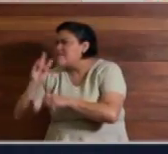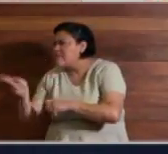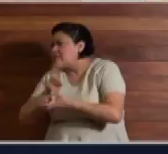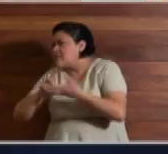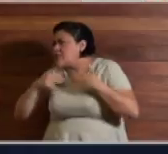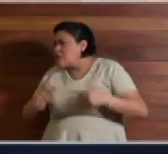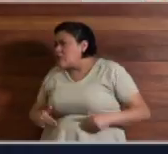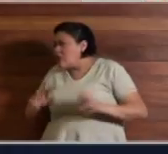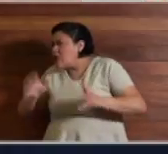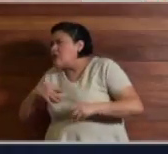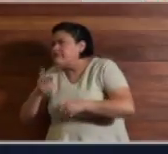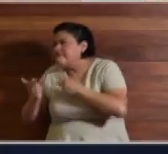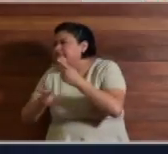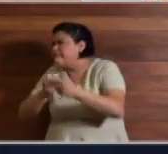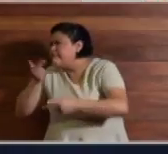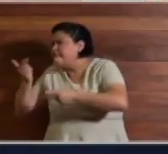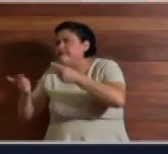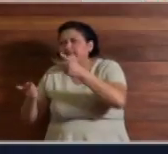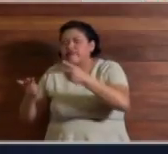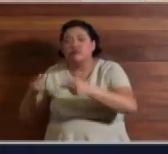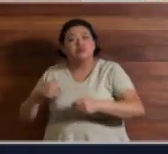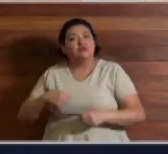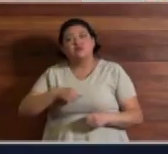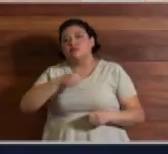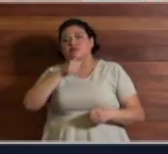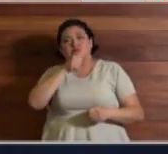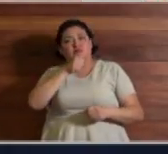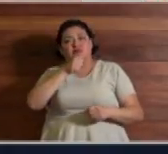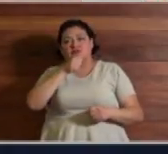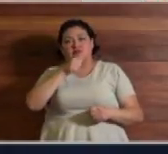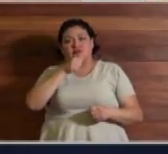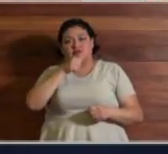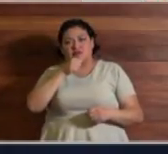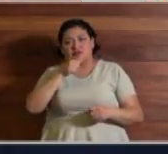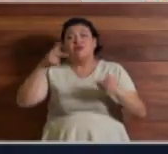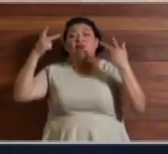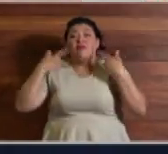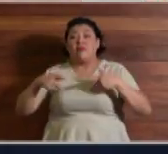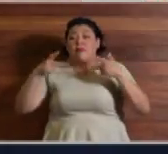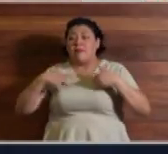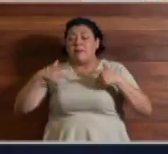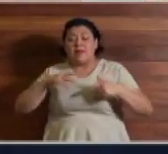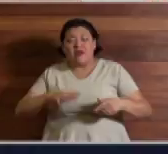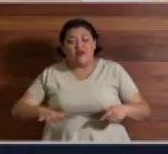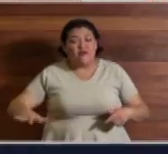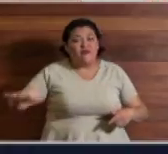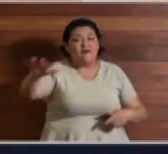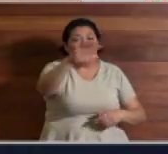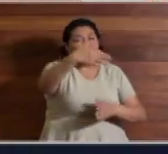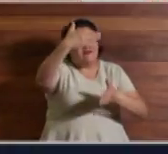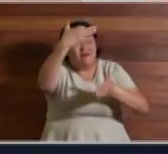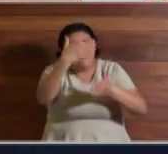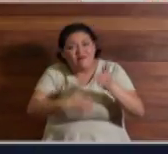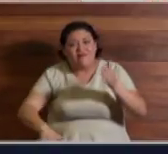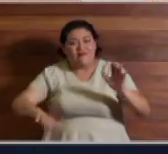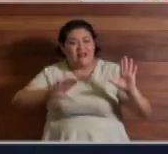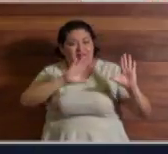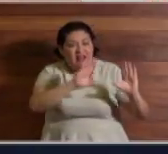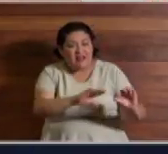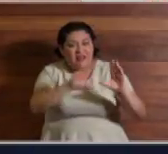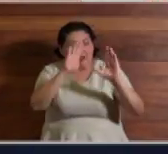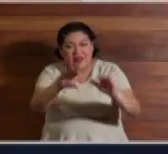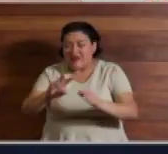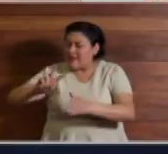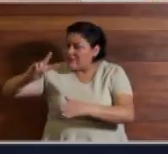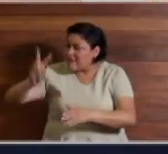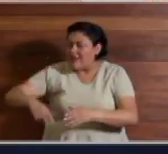por sentada la necesidad de construir una visión del desarrollo en el cual la población asuma que es